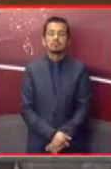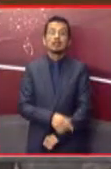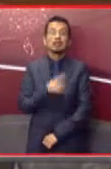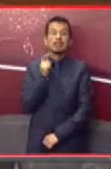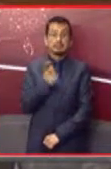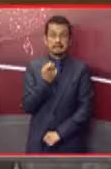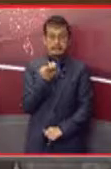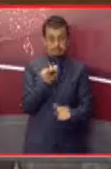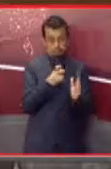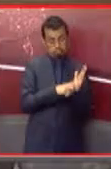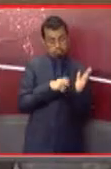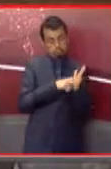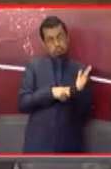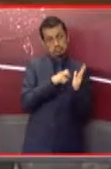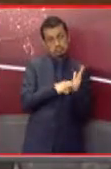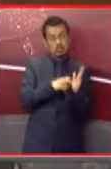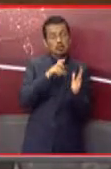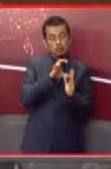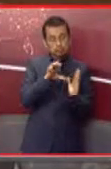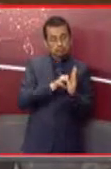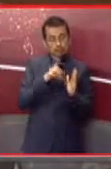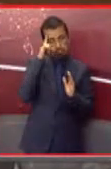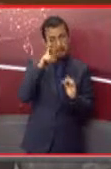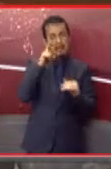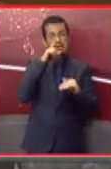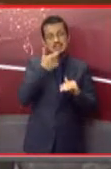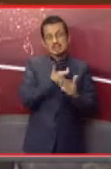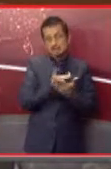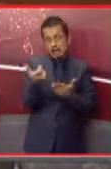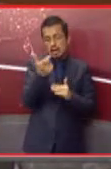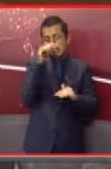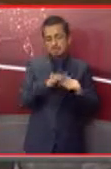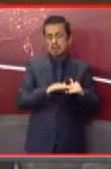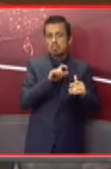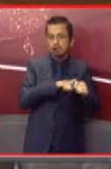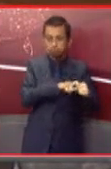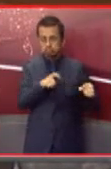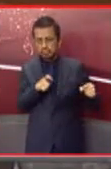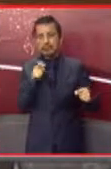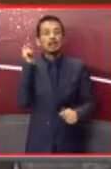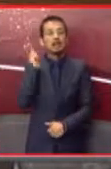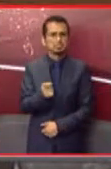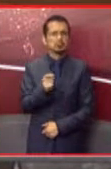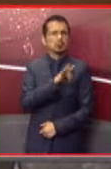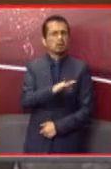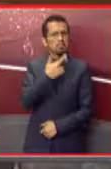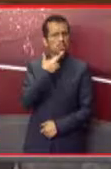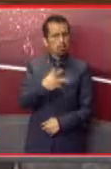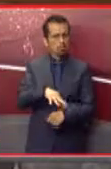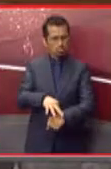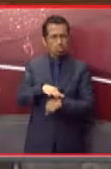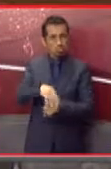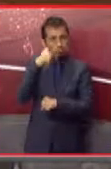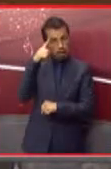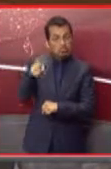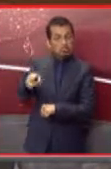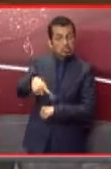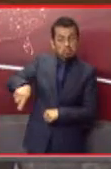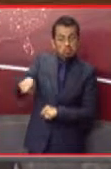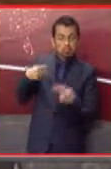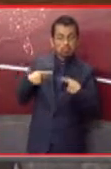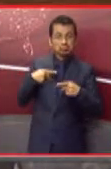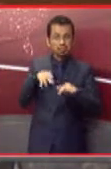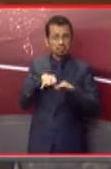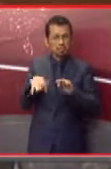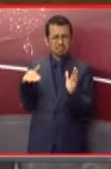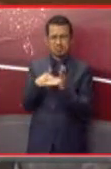reforma constitucional de la desindexación del salario mínimo logra materializar un mejor rumbo para millones de trabajadores